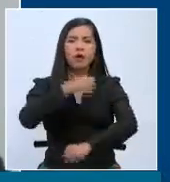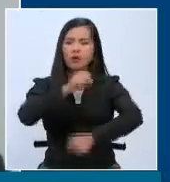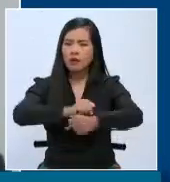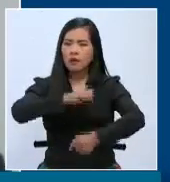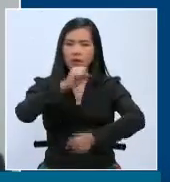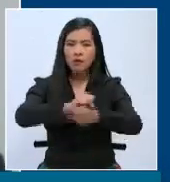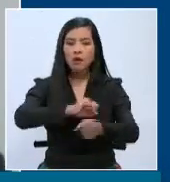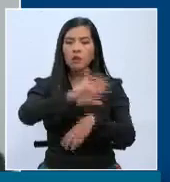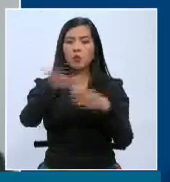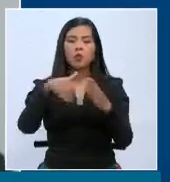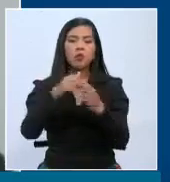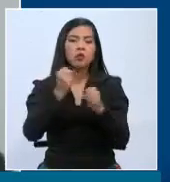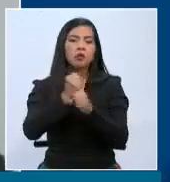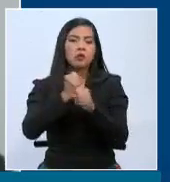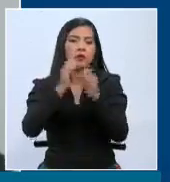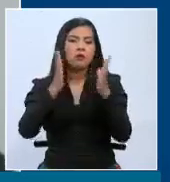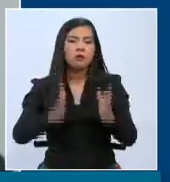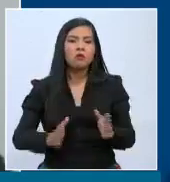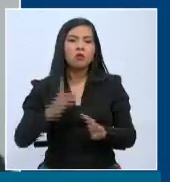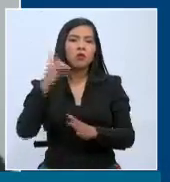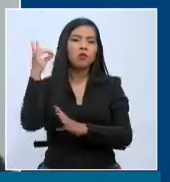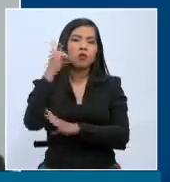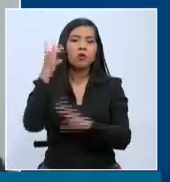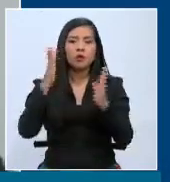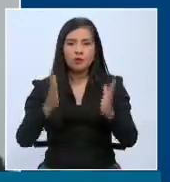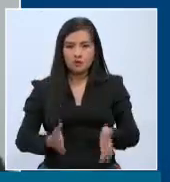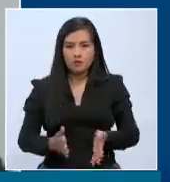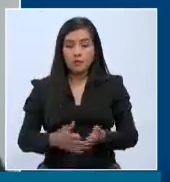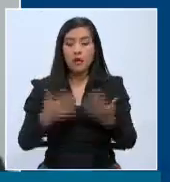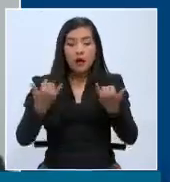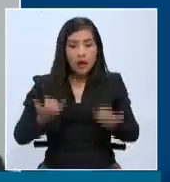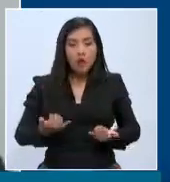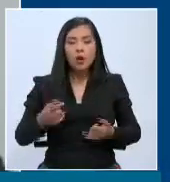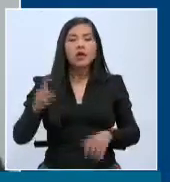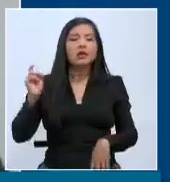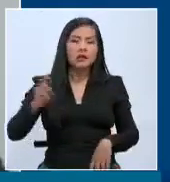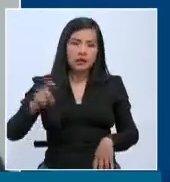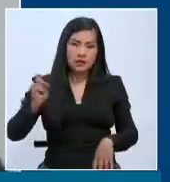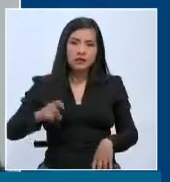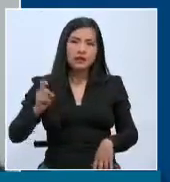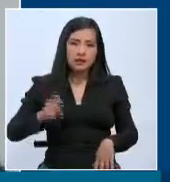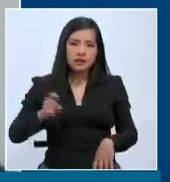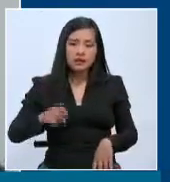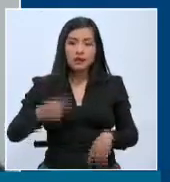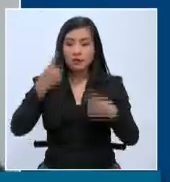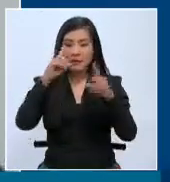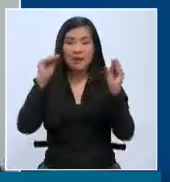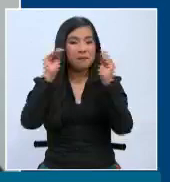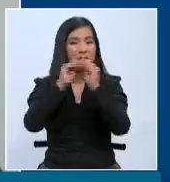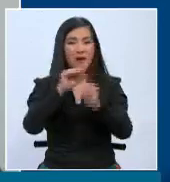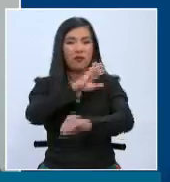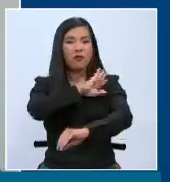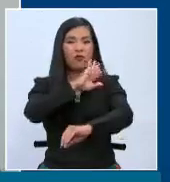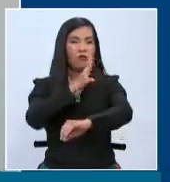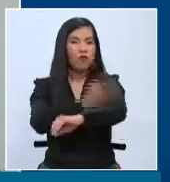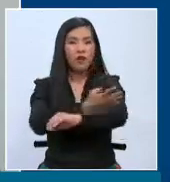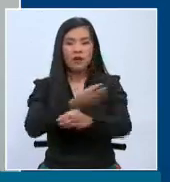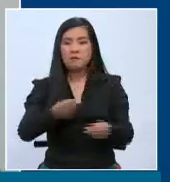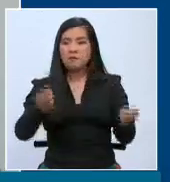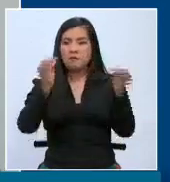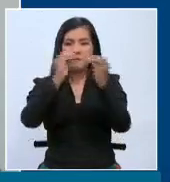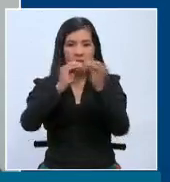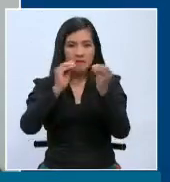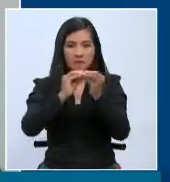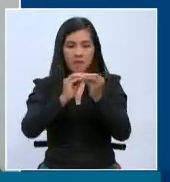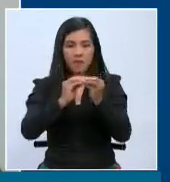los trabajadores bolivianos, que en este momento requieren, para incluso fortalecer de mejor